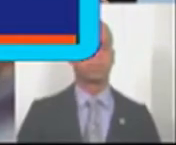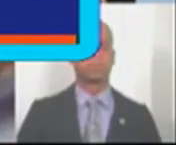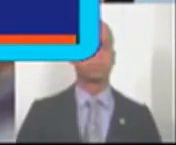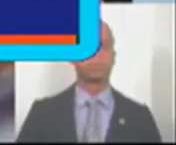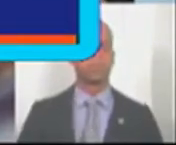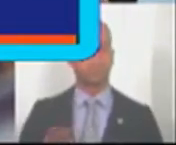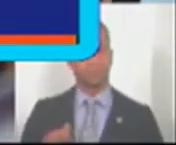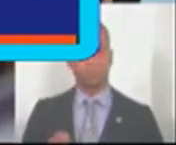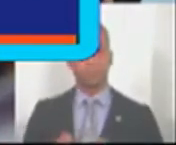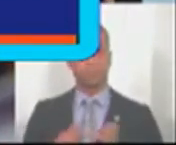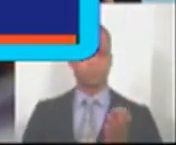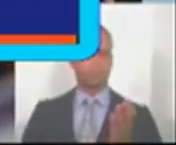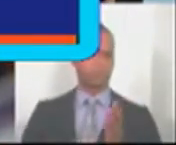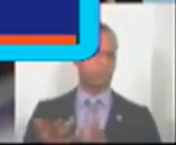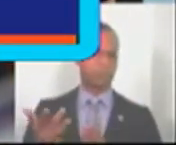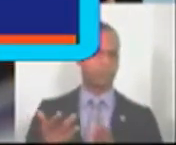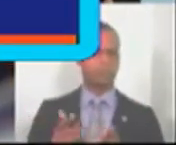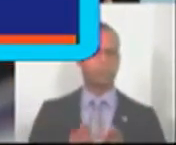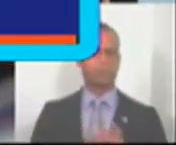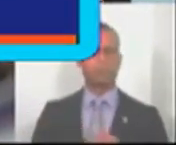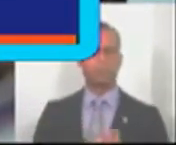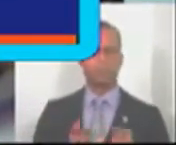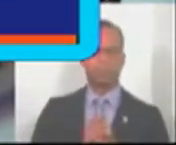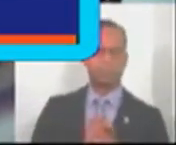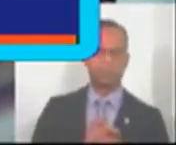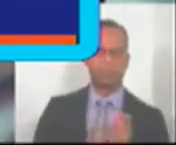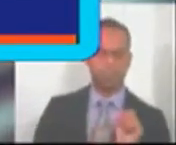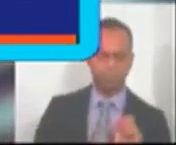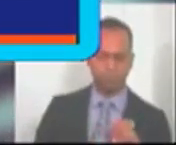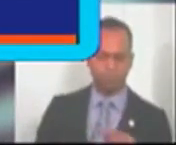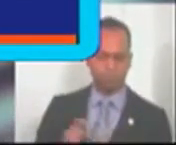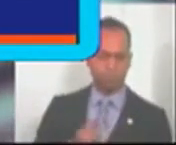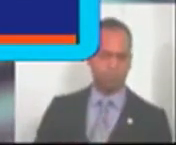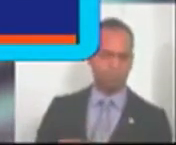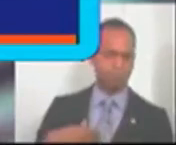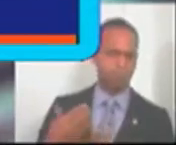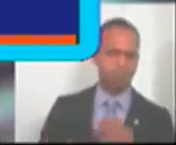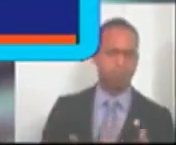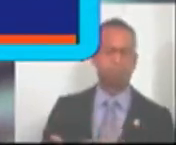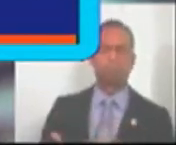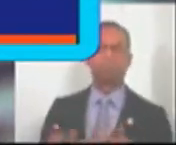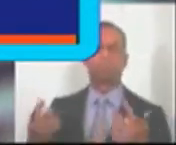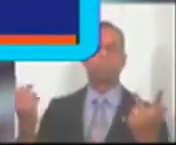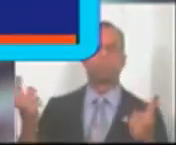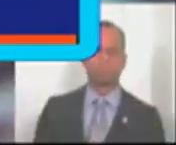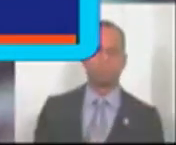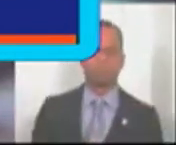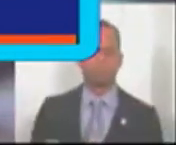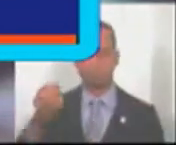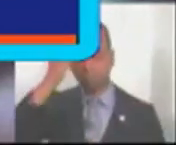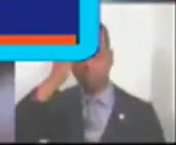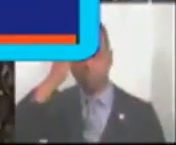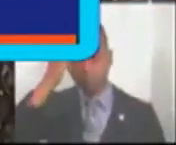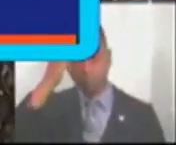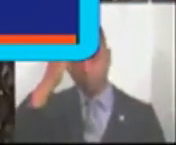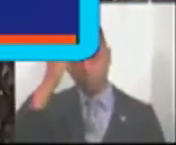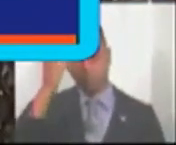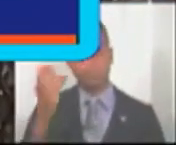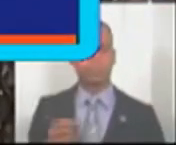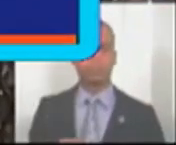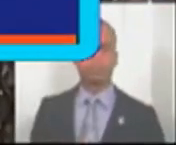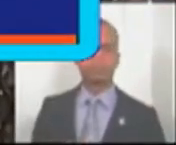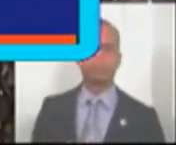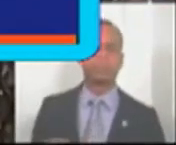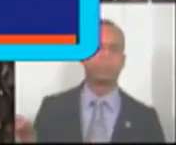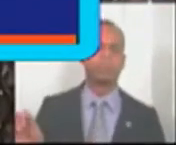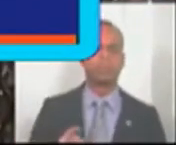Esa revolución tecnológica que a corta distancia masifica los conocimientos,